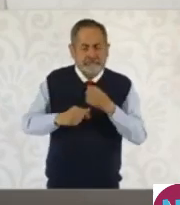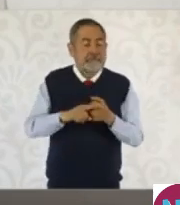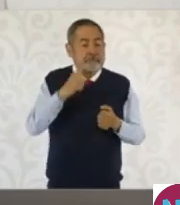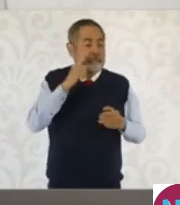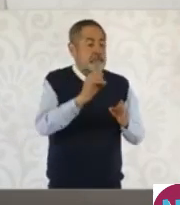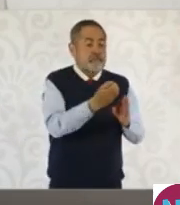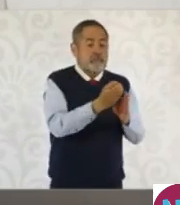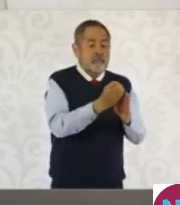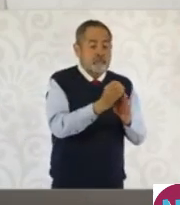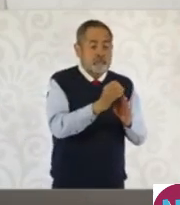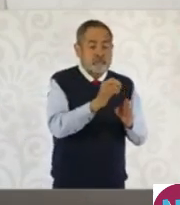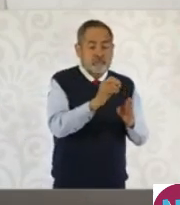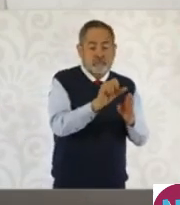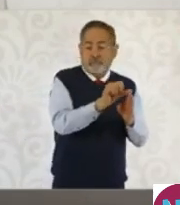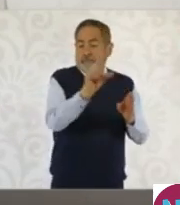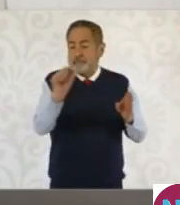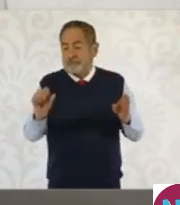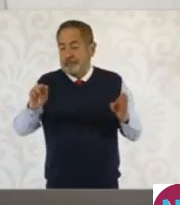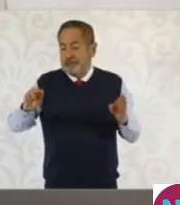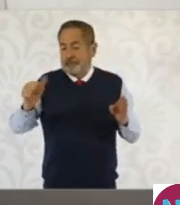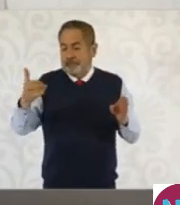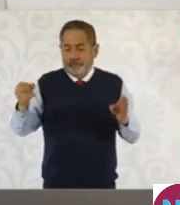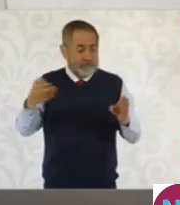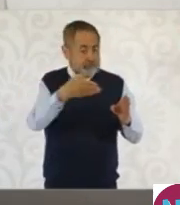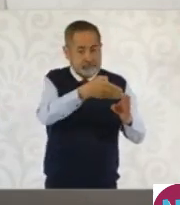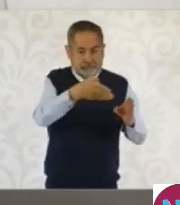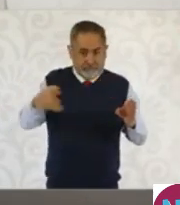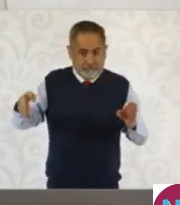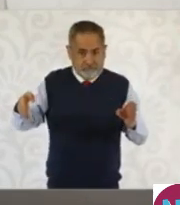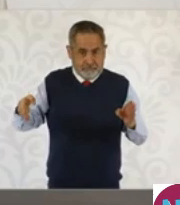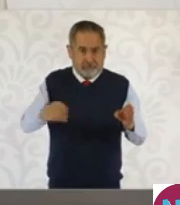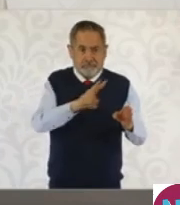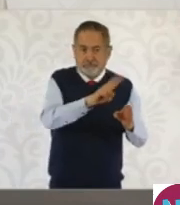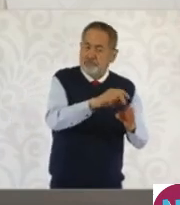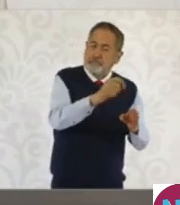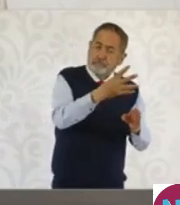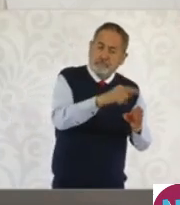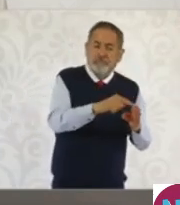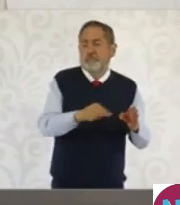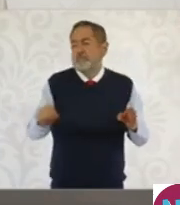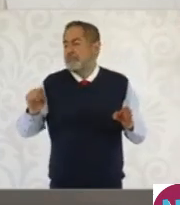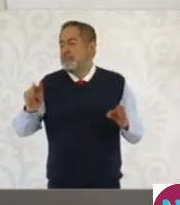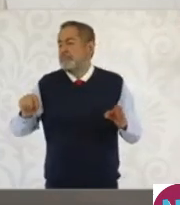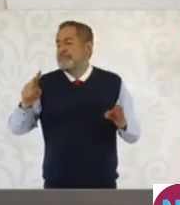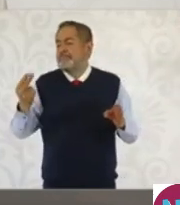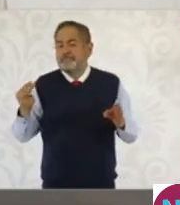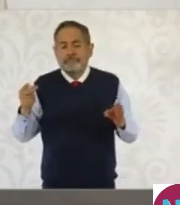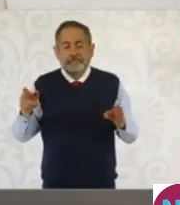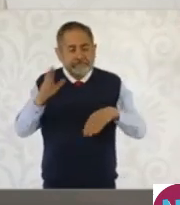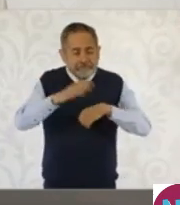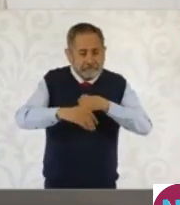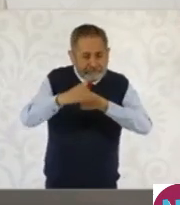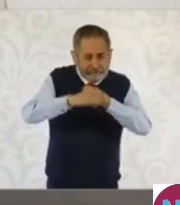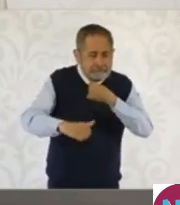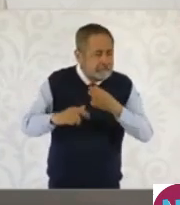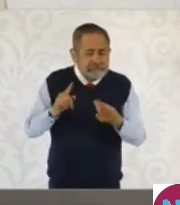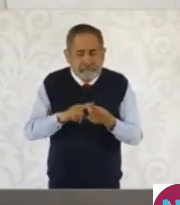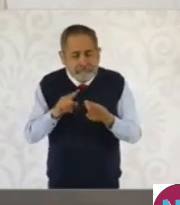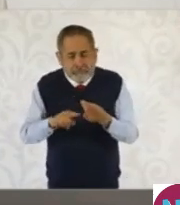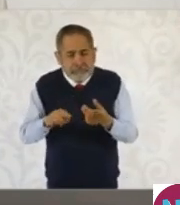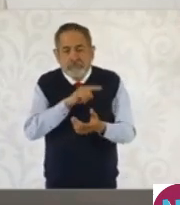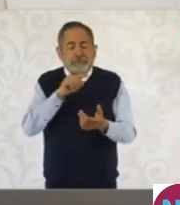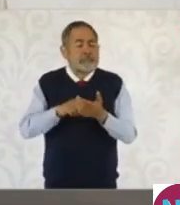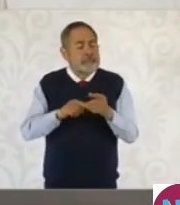de 2024 y mayo de 2025. Las que han abarcado más procedimientos son las